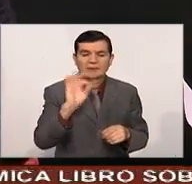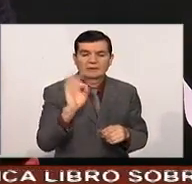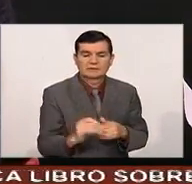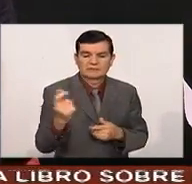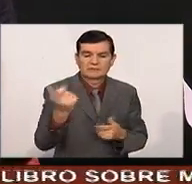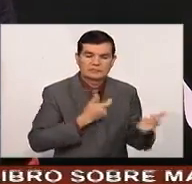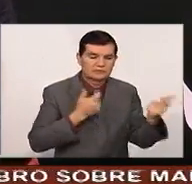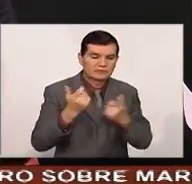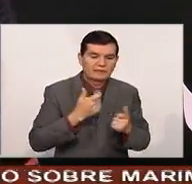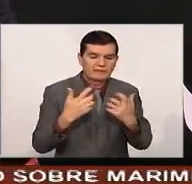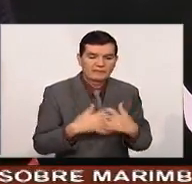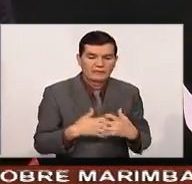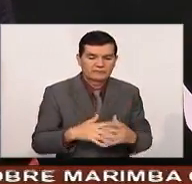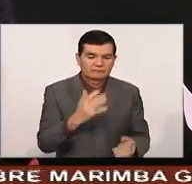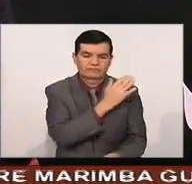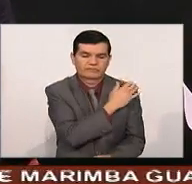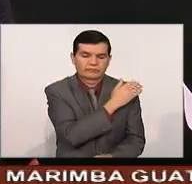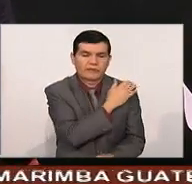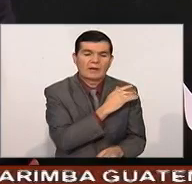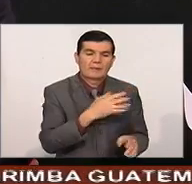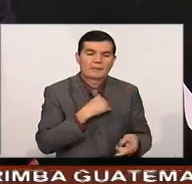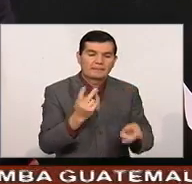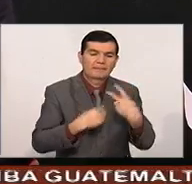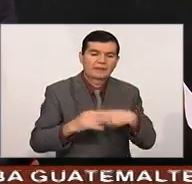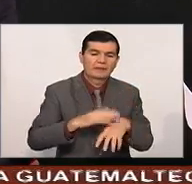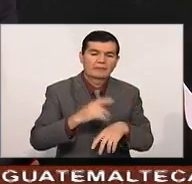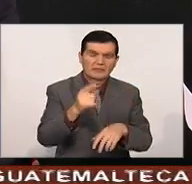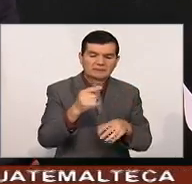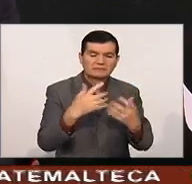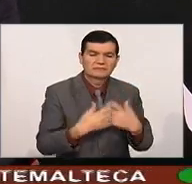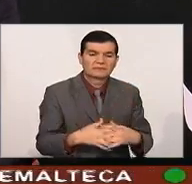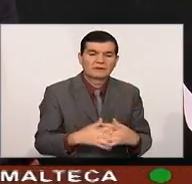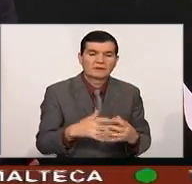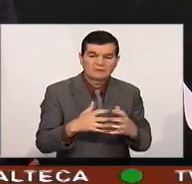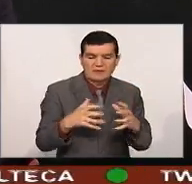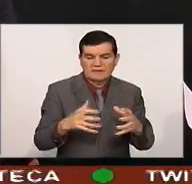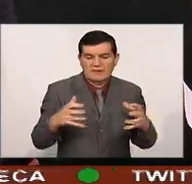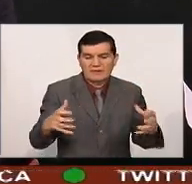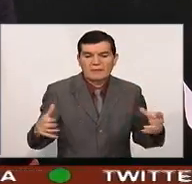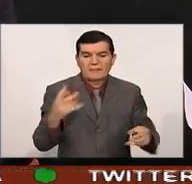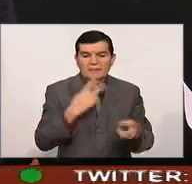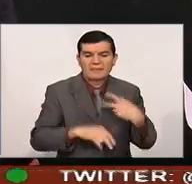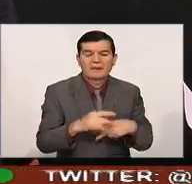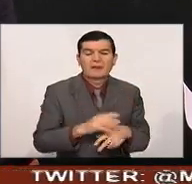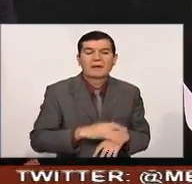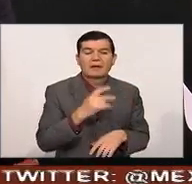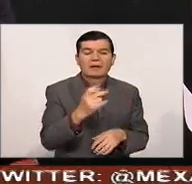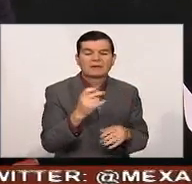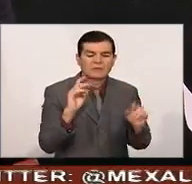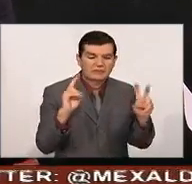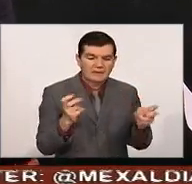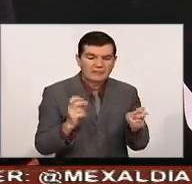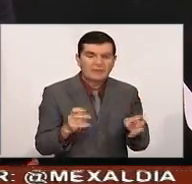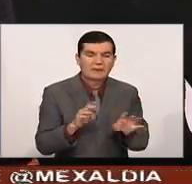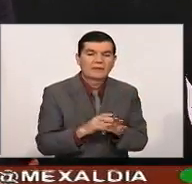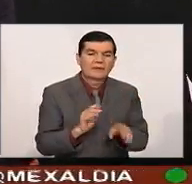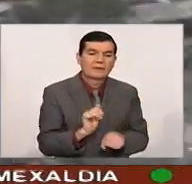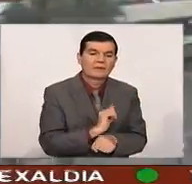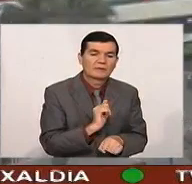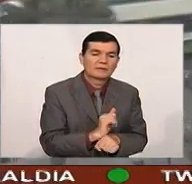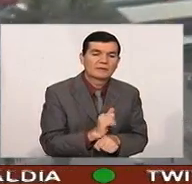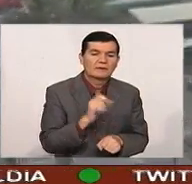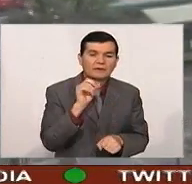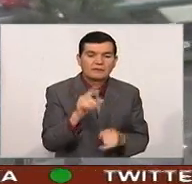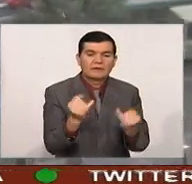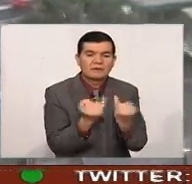por manufactura viene del sector automotriz. Ahora bien, este sector sigue creciendo, y no nada más en el tema de la manufactura de autos. Hay